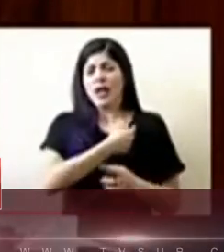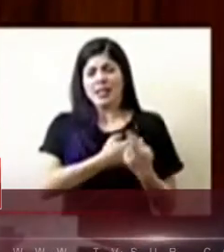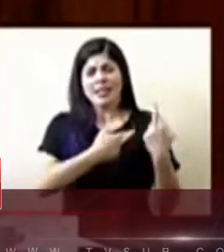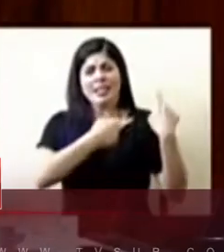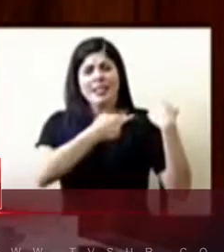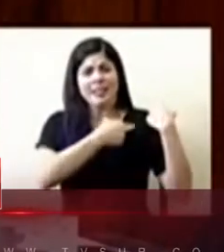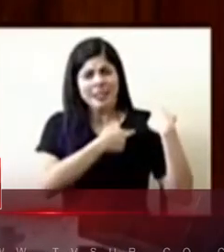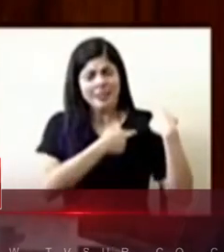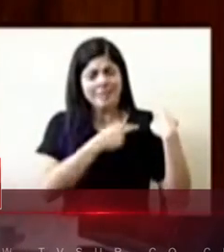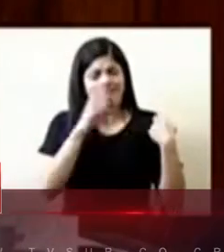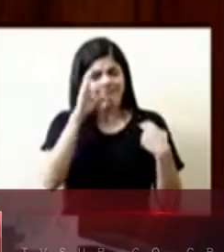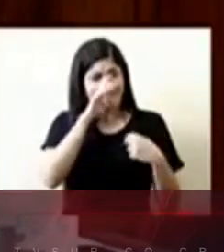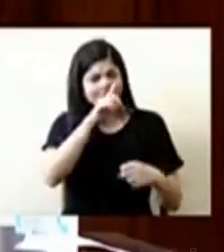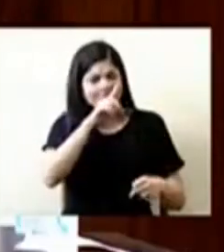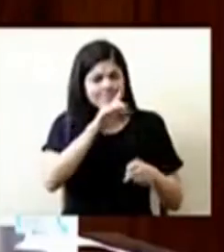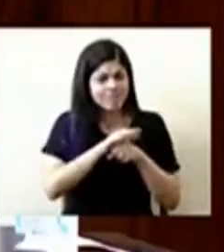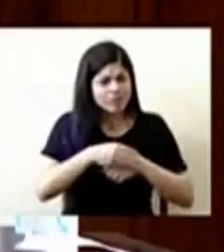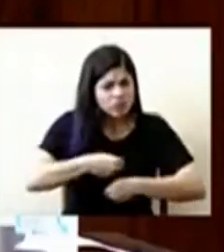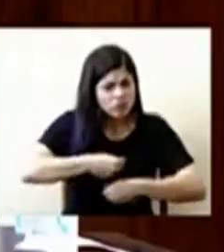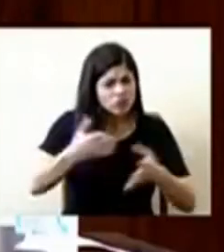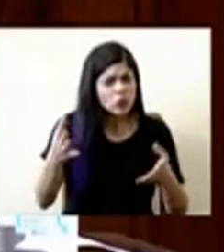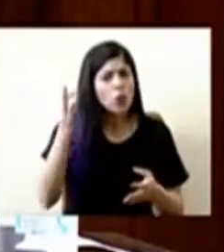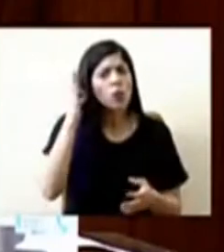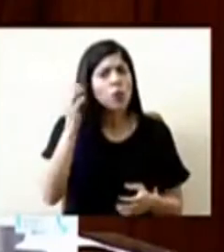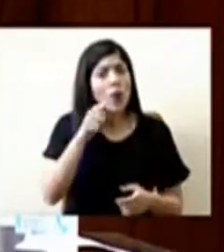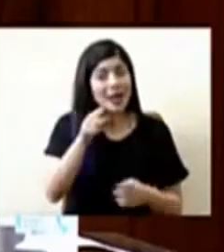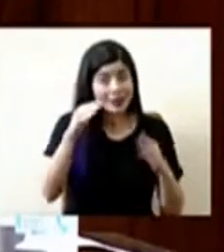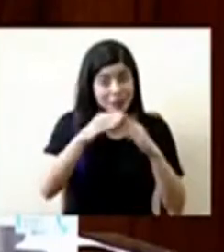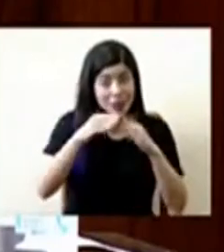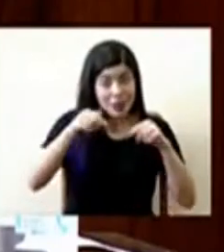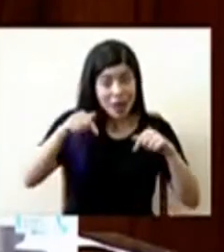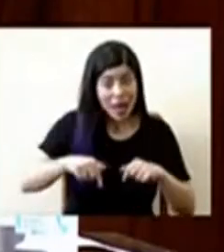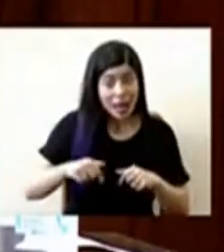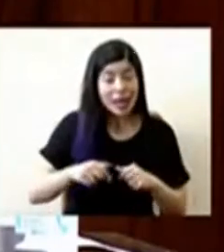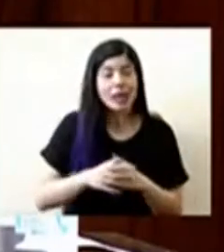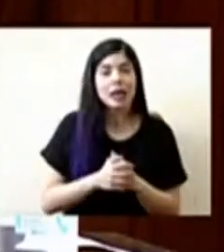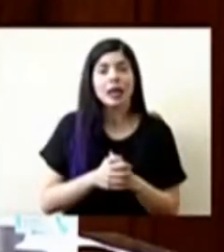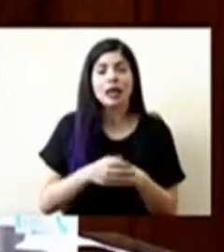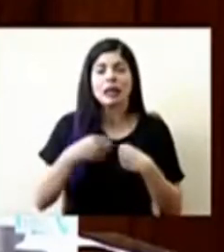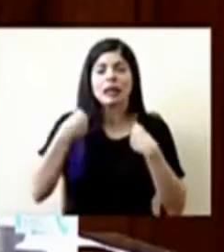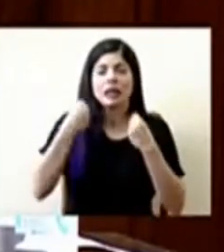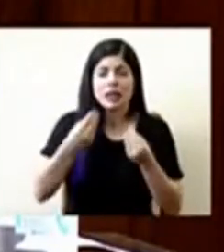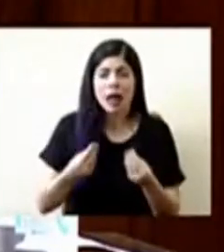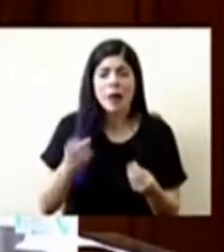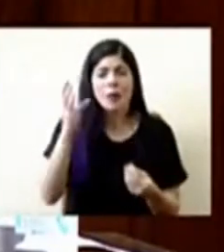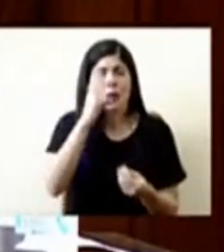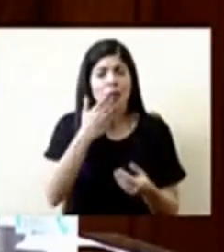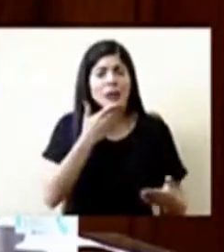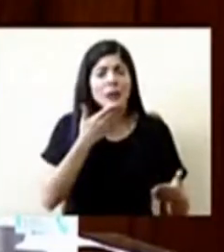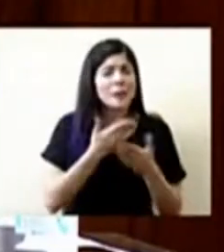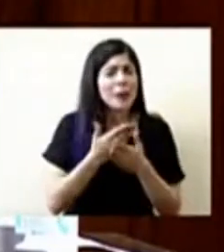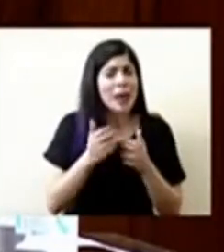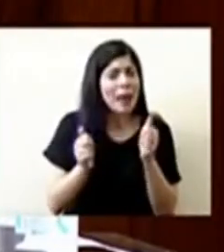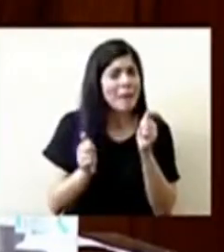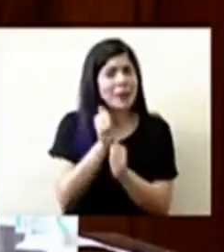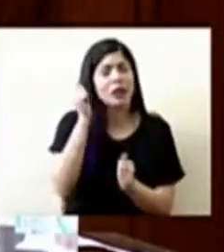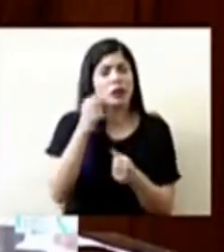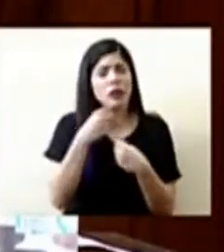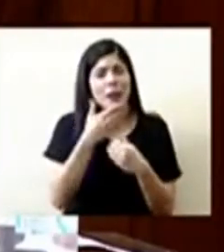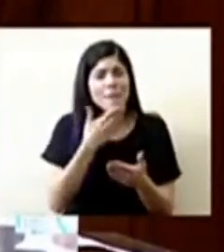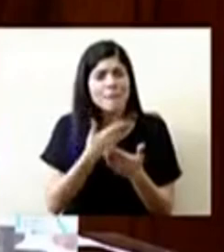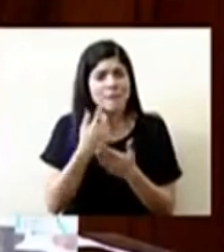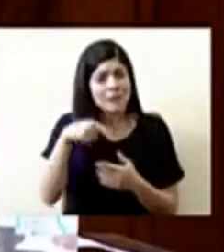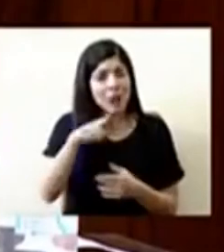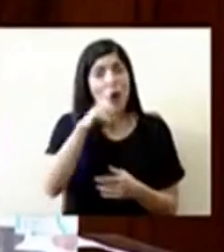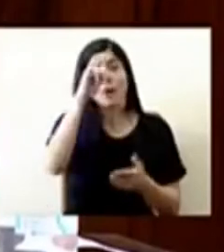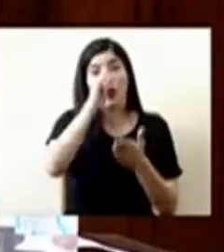garantizarle a las mujeres que aquí vivimos las mayores cuotas de bienestar posibles. Es que